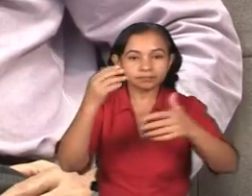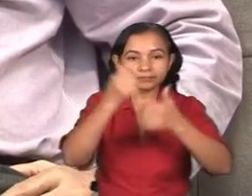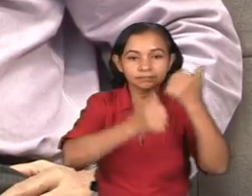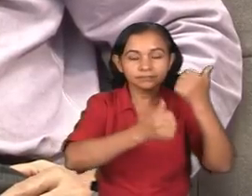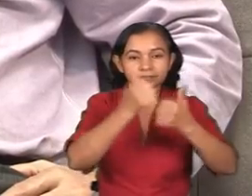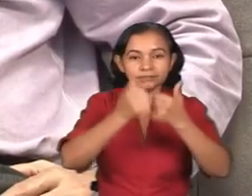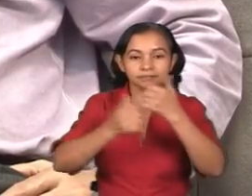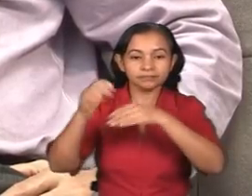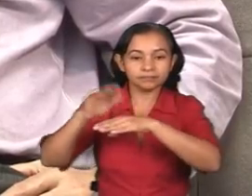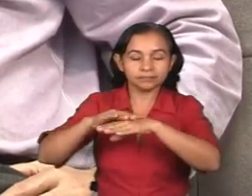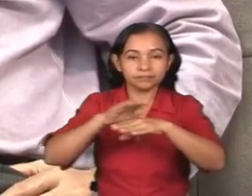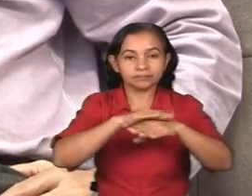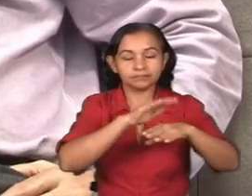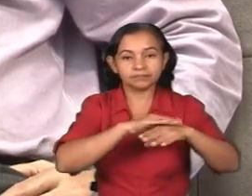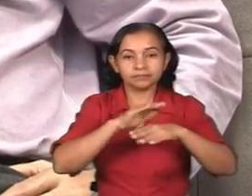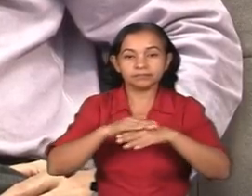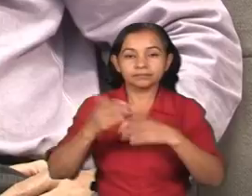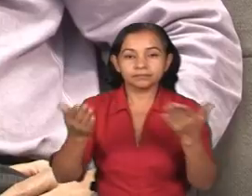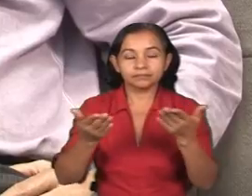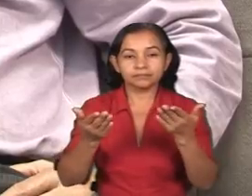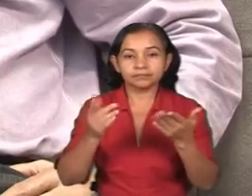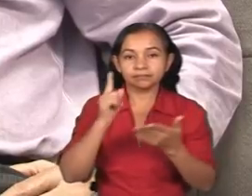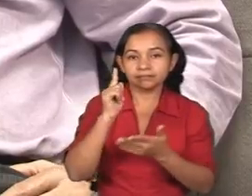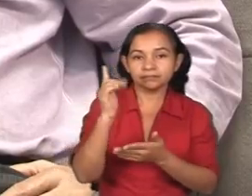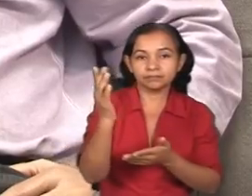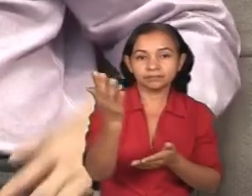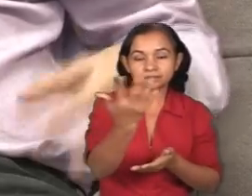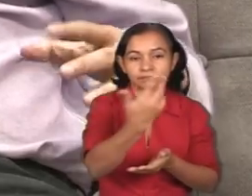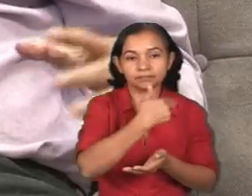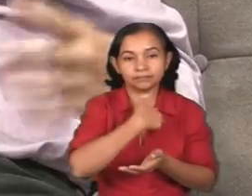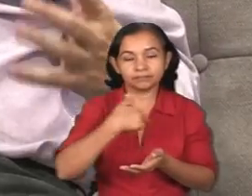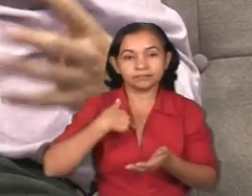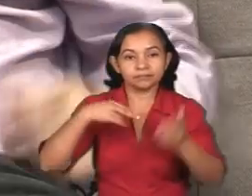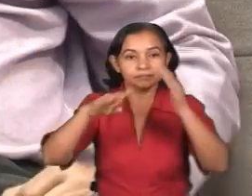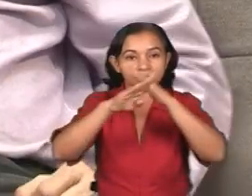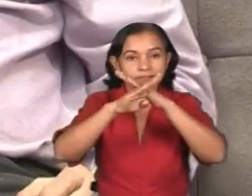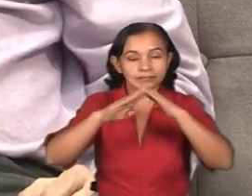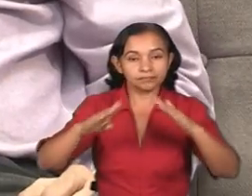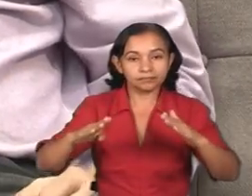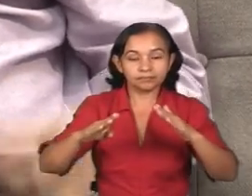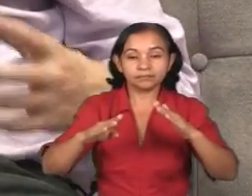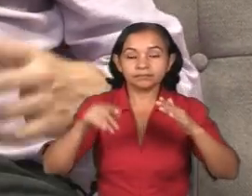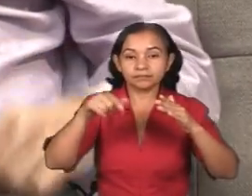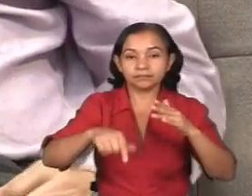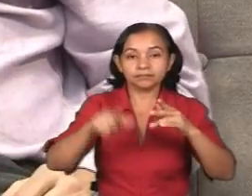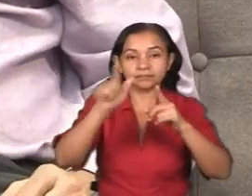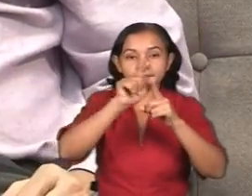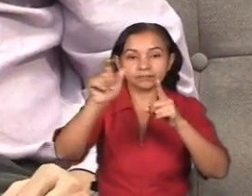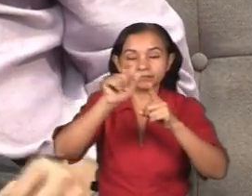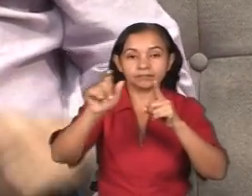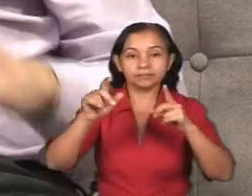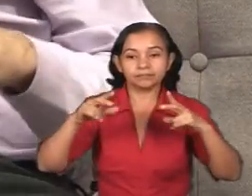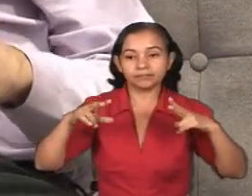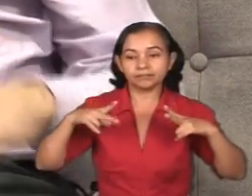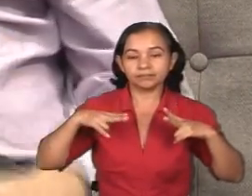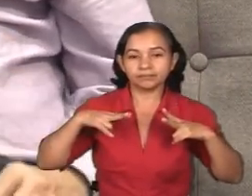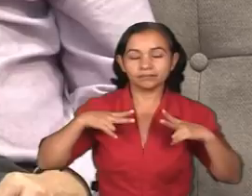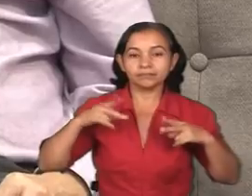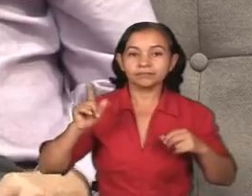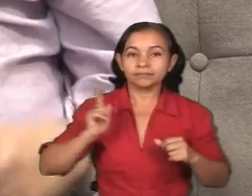nos llamen a través de nuestras líneas, para nosotros realmente que esta paz y esta tranquilidad en estos meses de vacaciones realmente